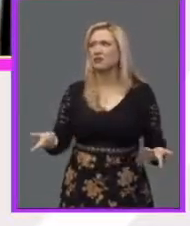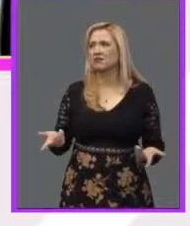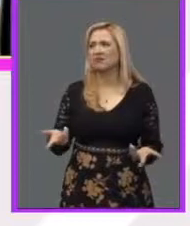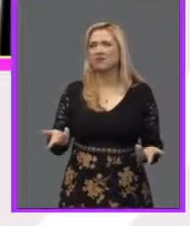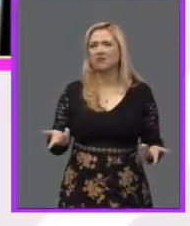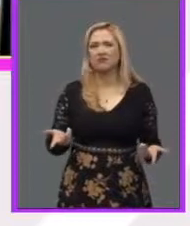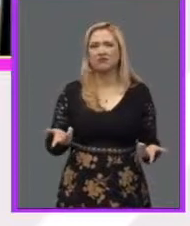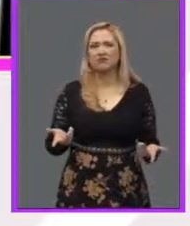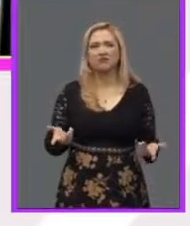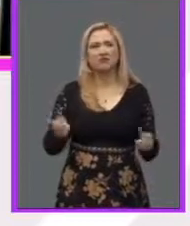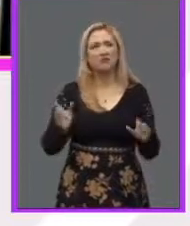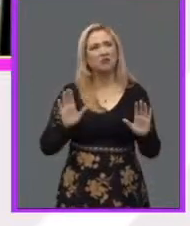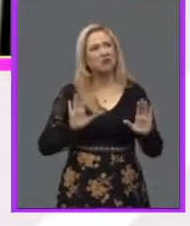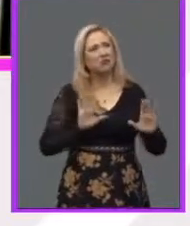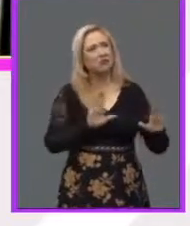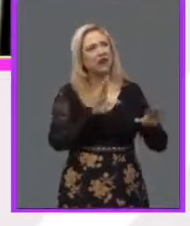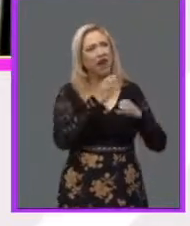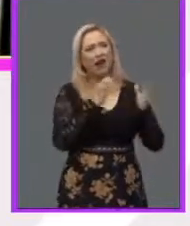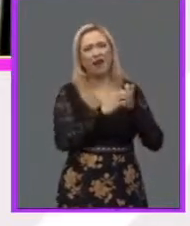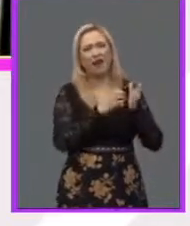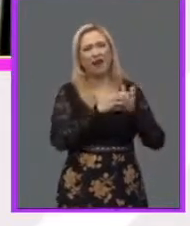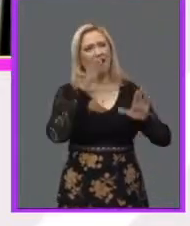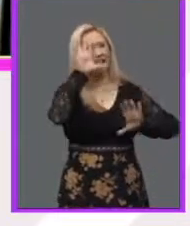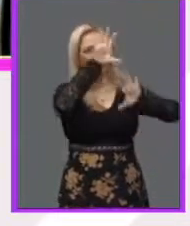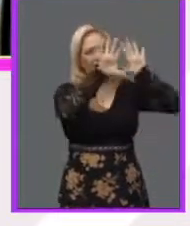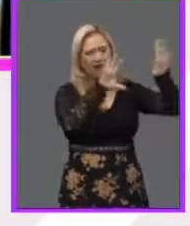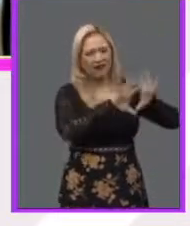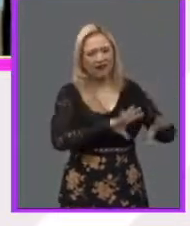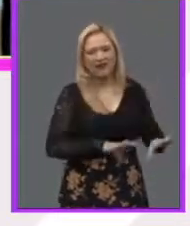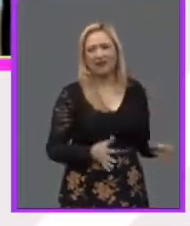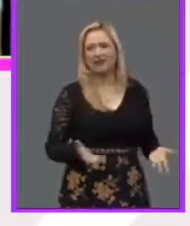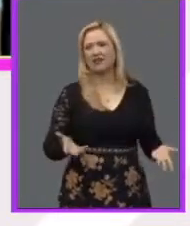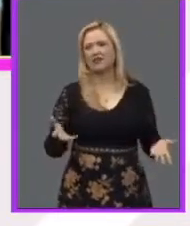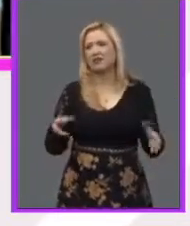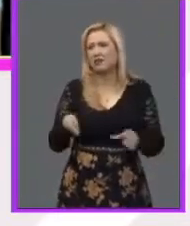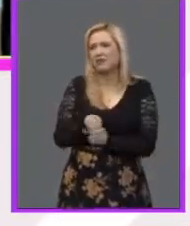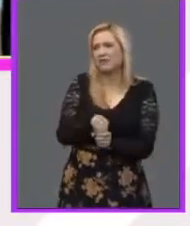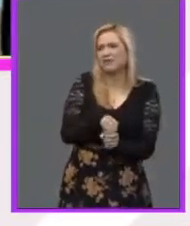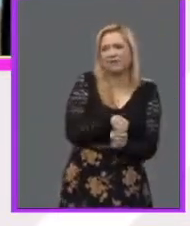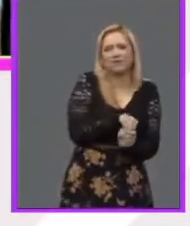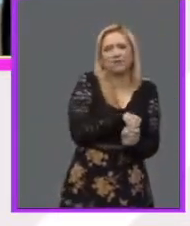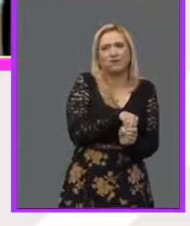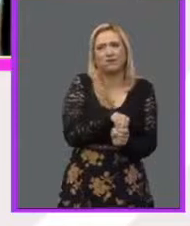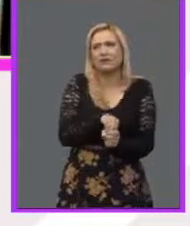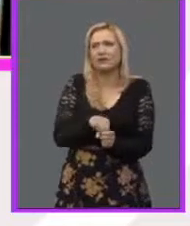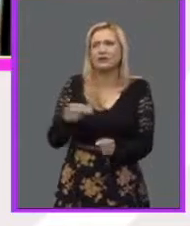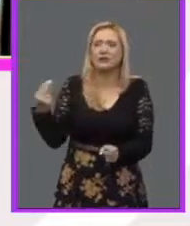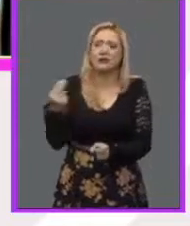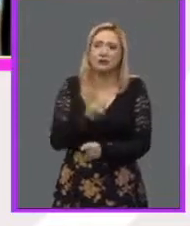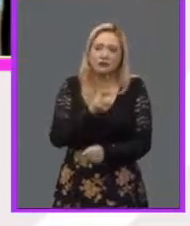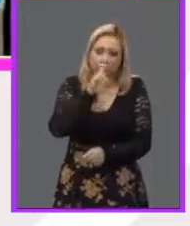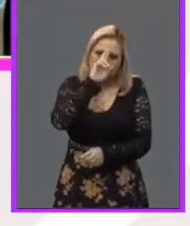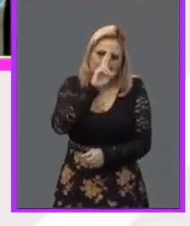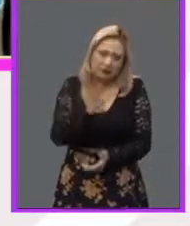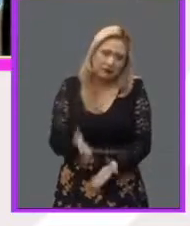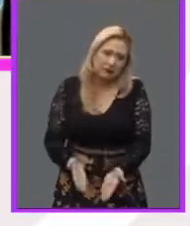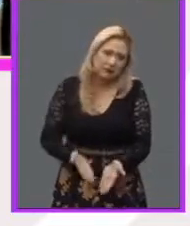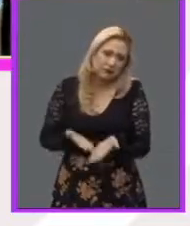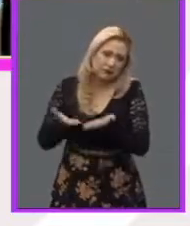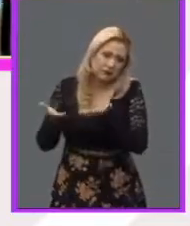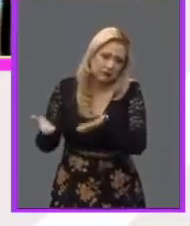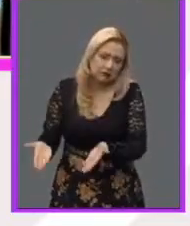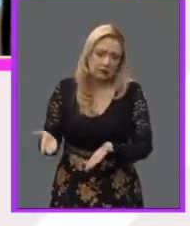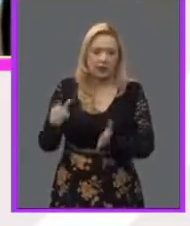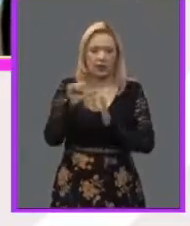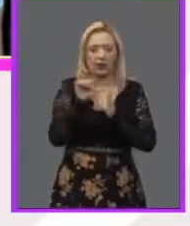prácticamente bodegas, no hacinados, en pésimas condiciones. Entonces allá surge la idea de darles habitaciones dignas, ¿no? Y es cuando aparece en